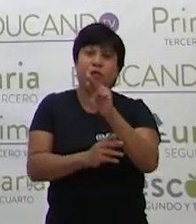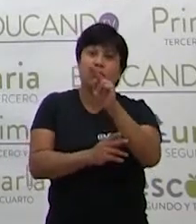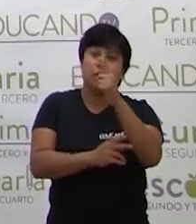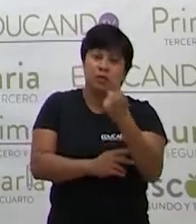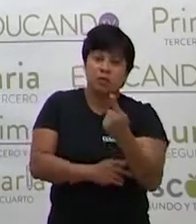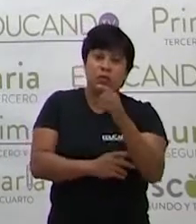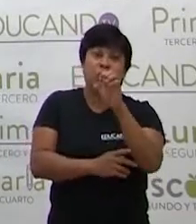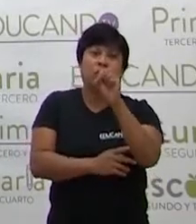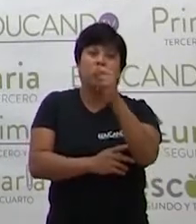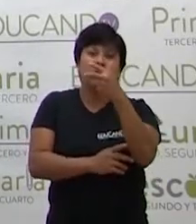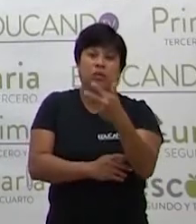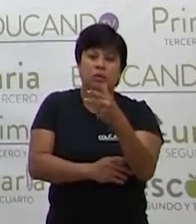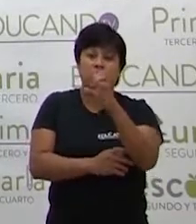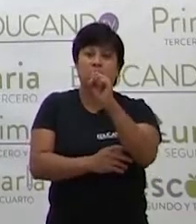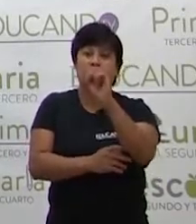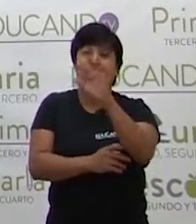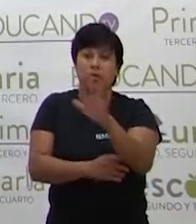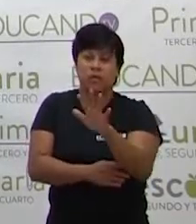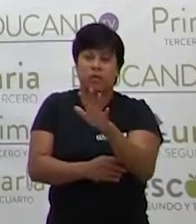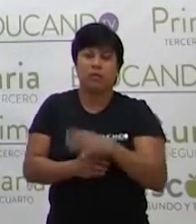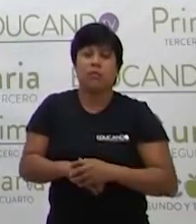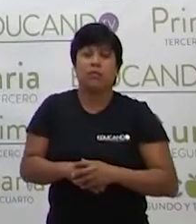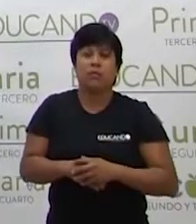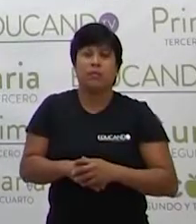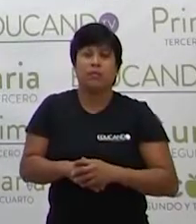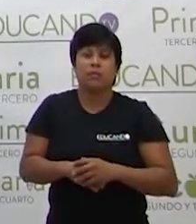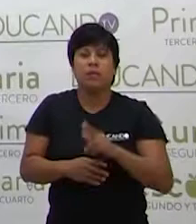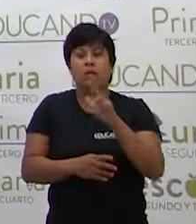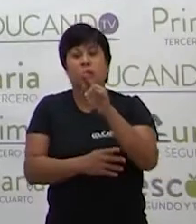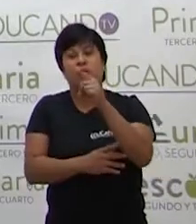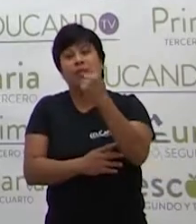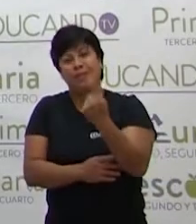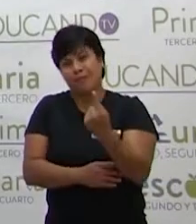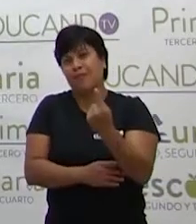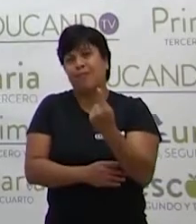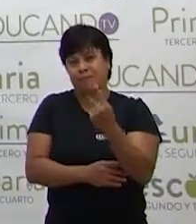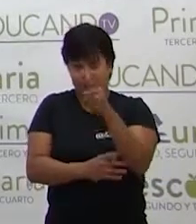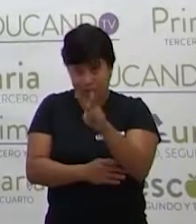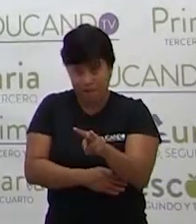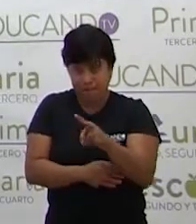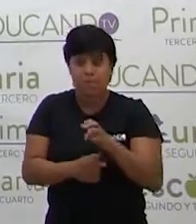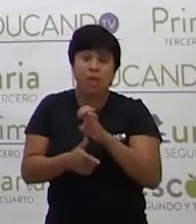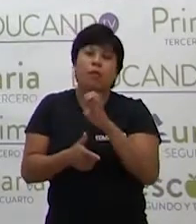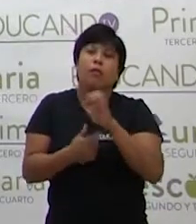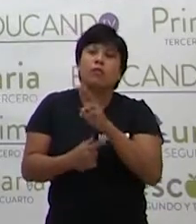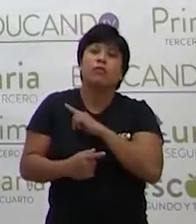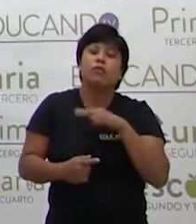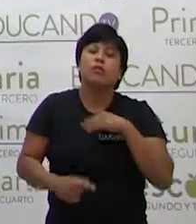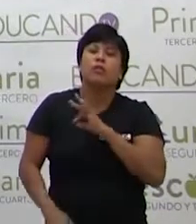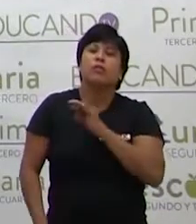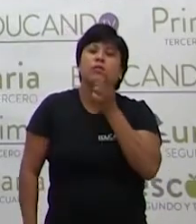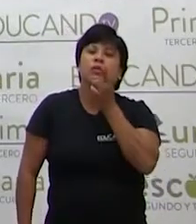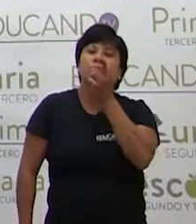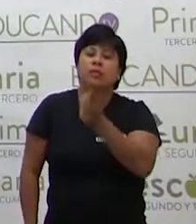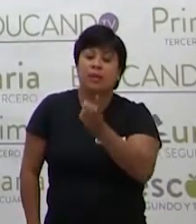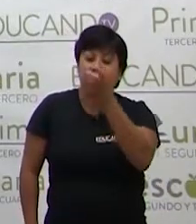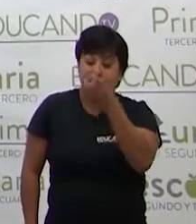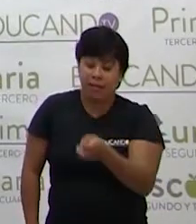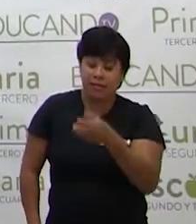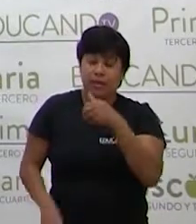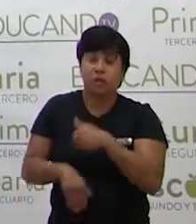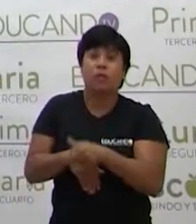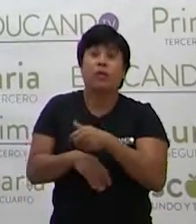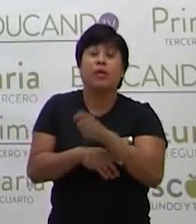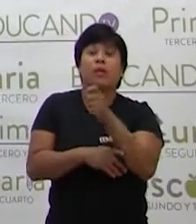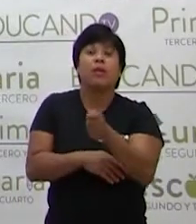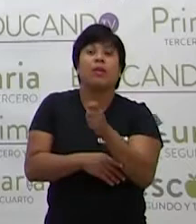81, 68, 65. Pues 81, ¿verdad? Entonces ya puedo decir que este número